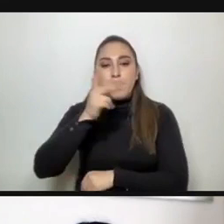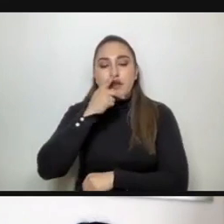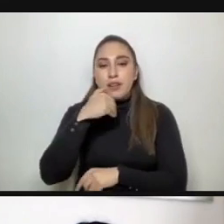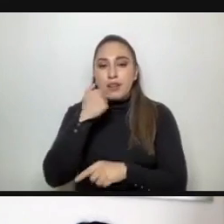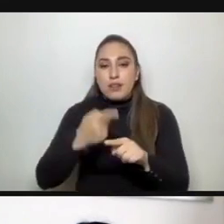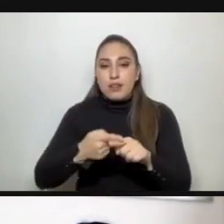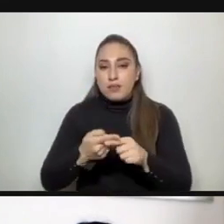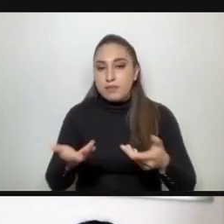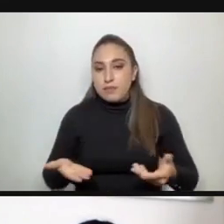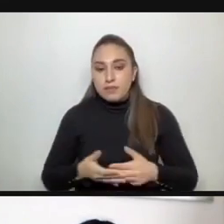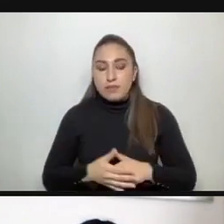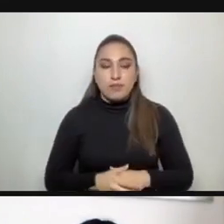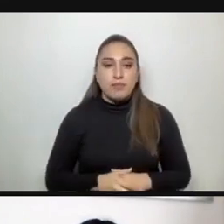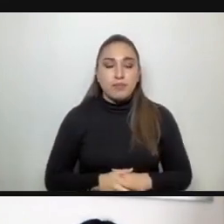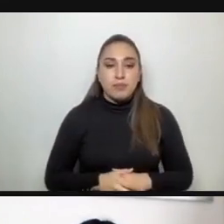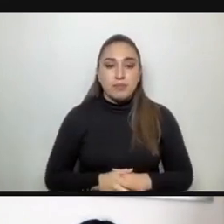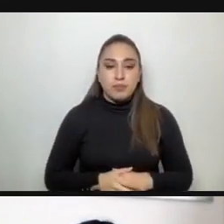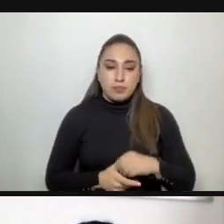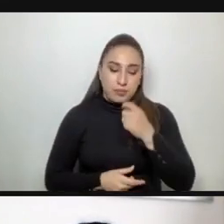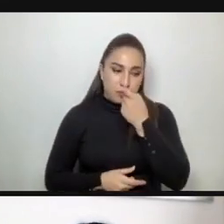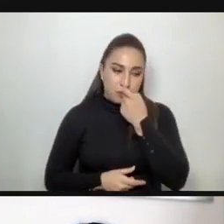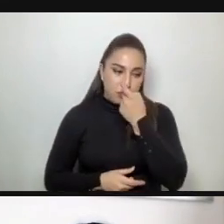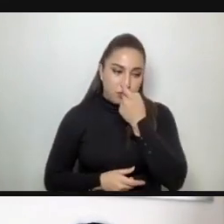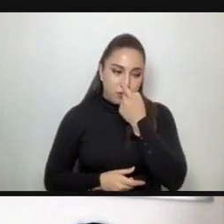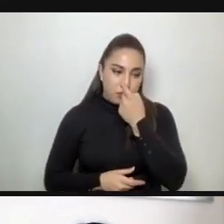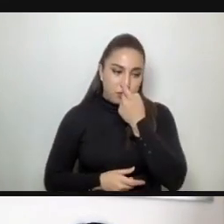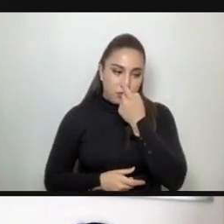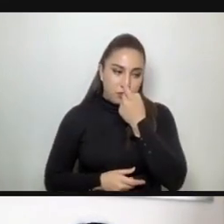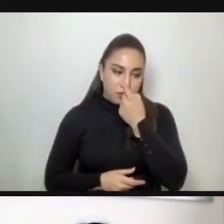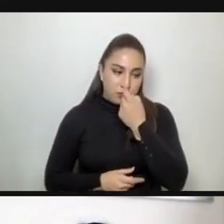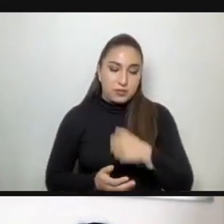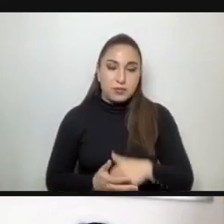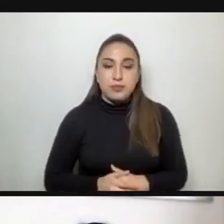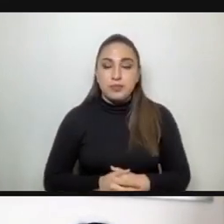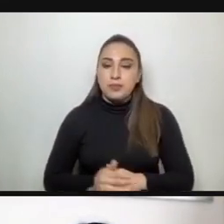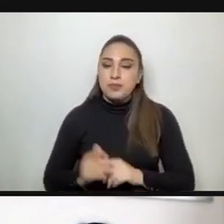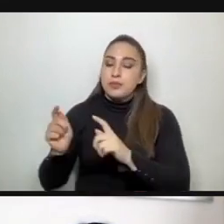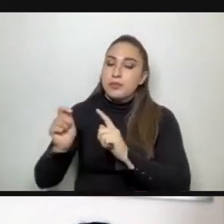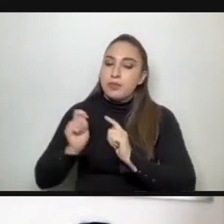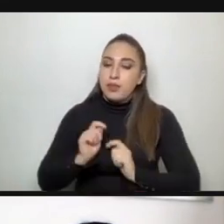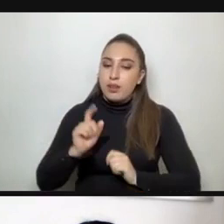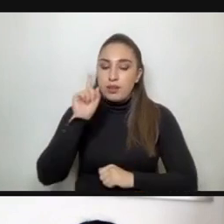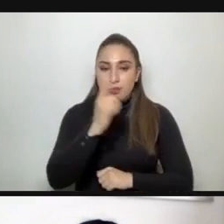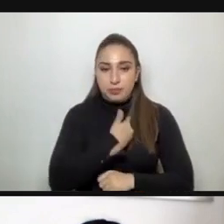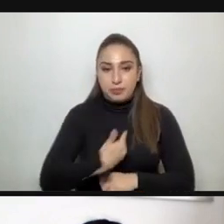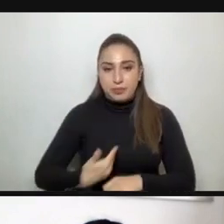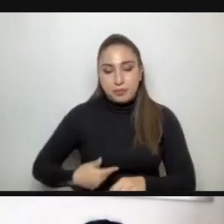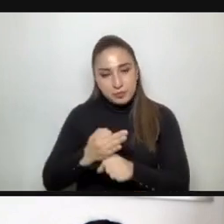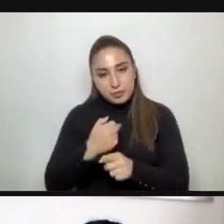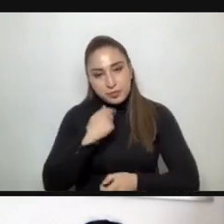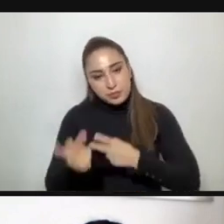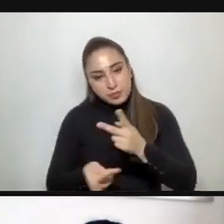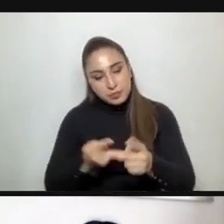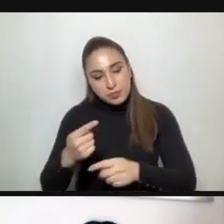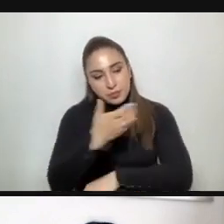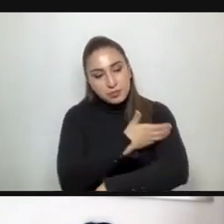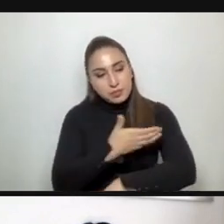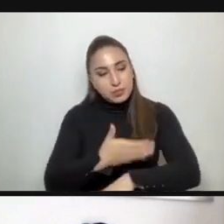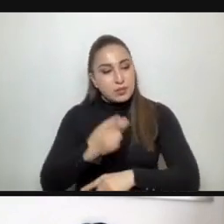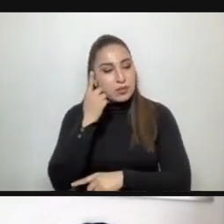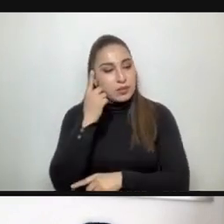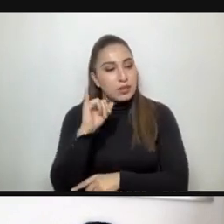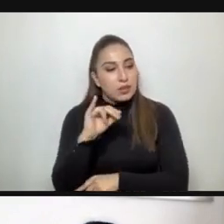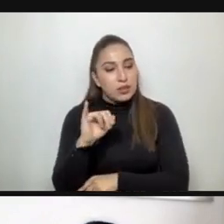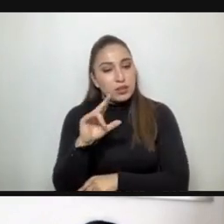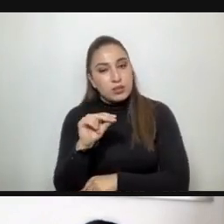voz. Claro que sí. Por instrucciones de la presidencia, se pregunta a las y los diputados si alguien le